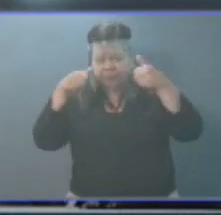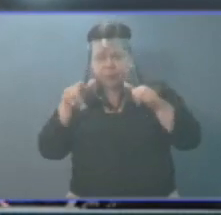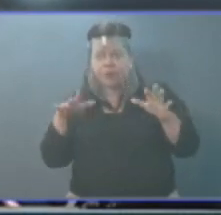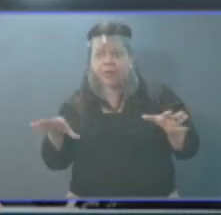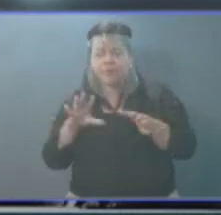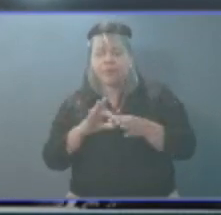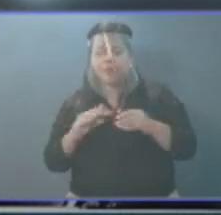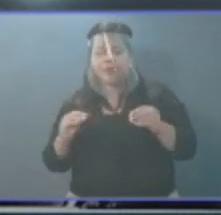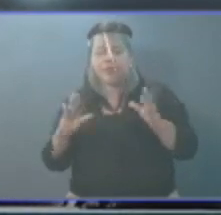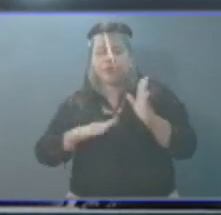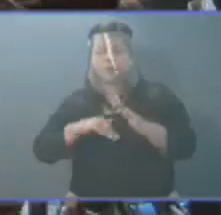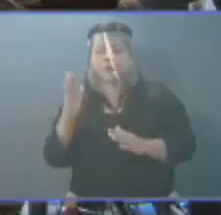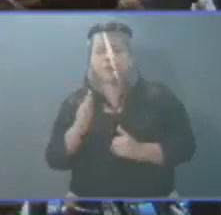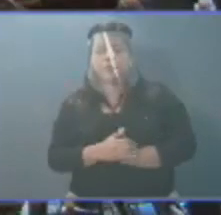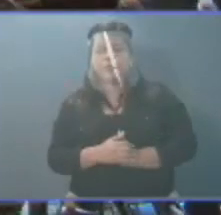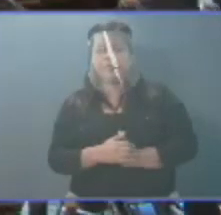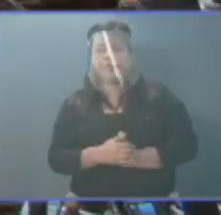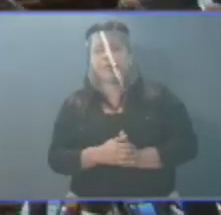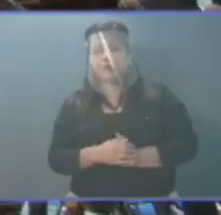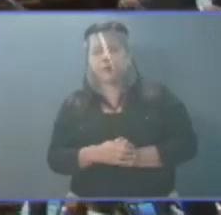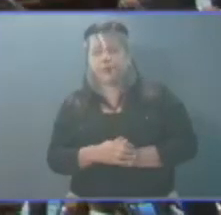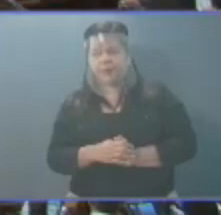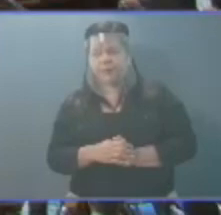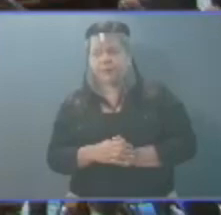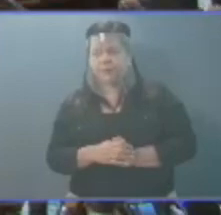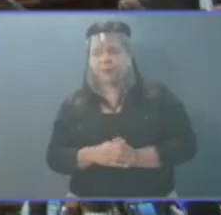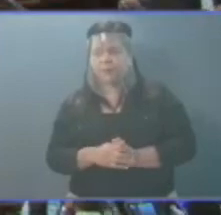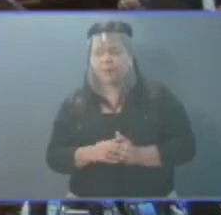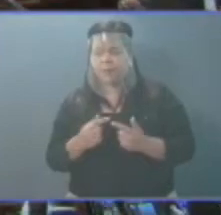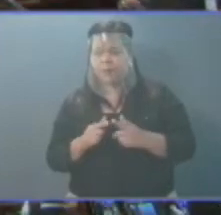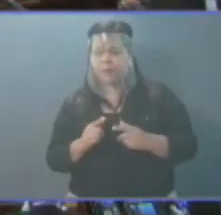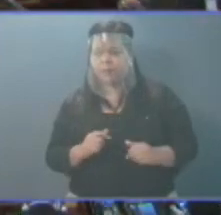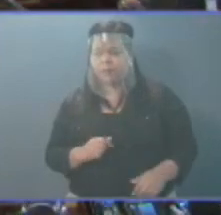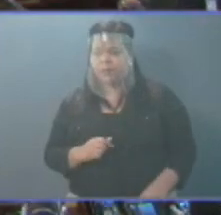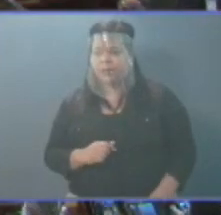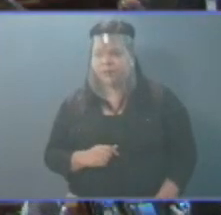presidente. A discusión, el dictamen leído. No hay solicitud.